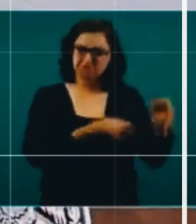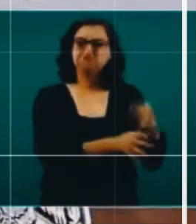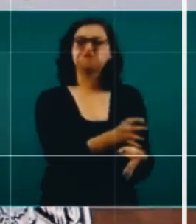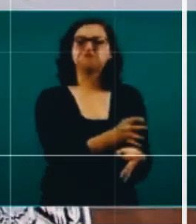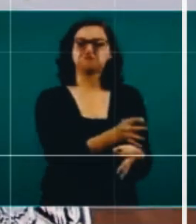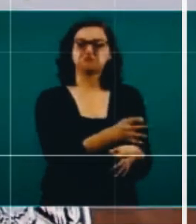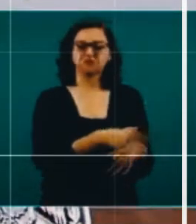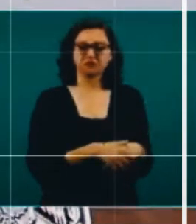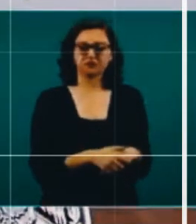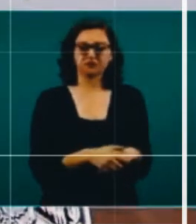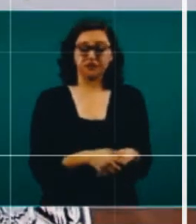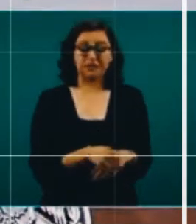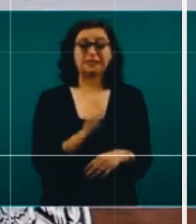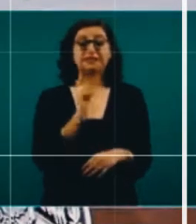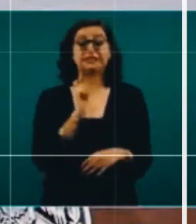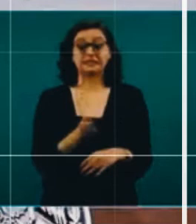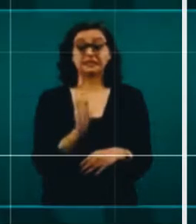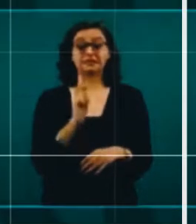Es decir,